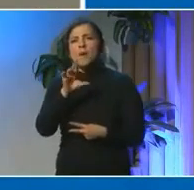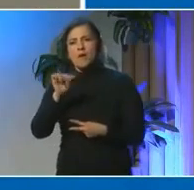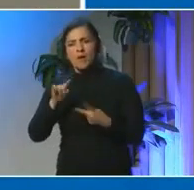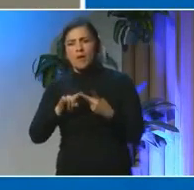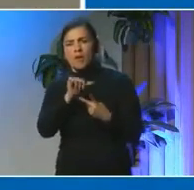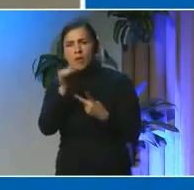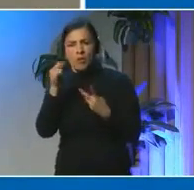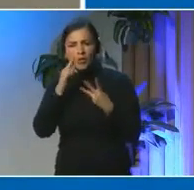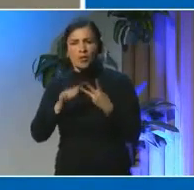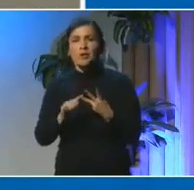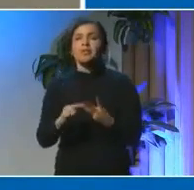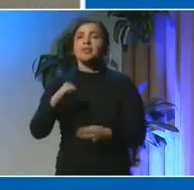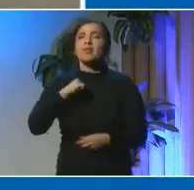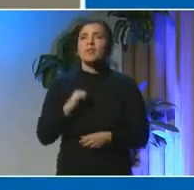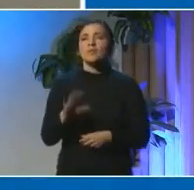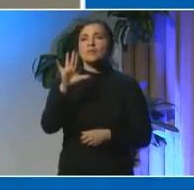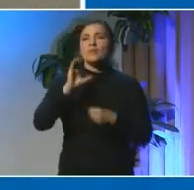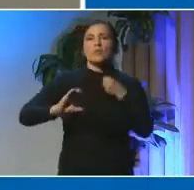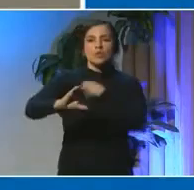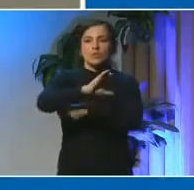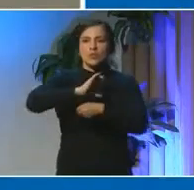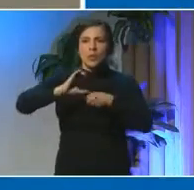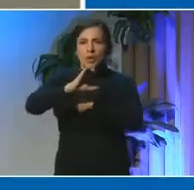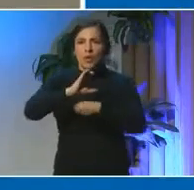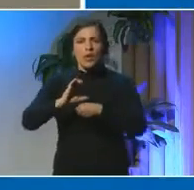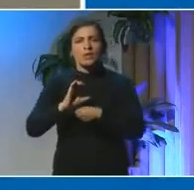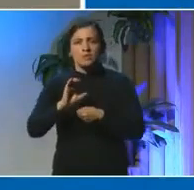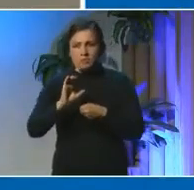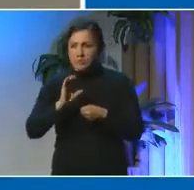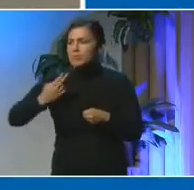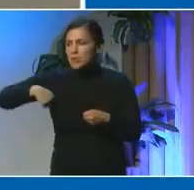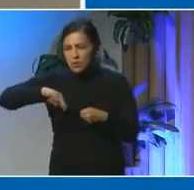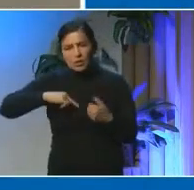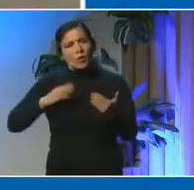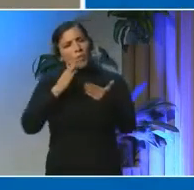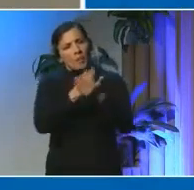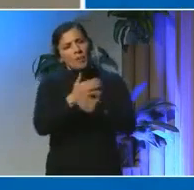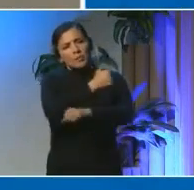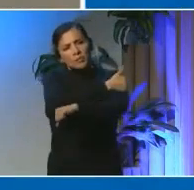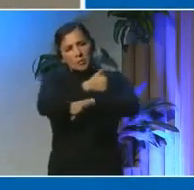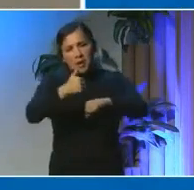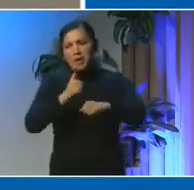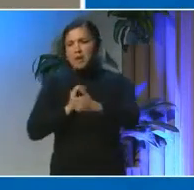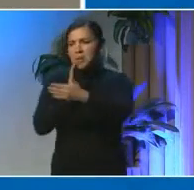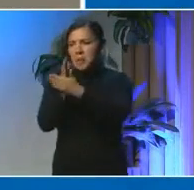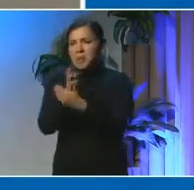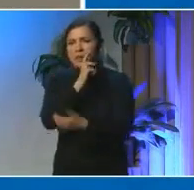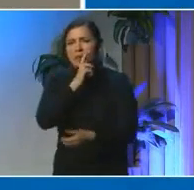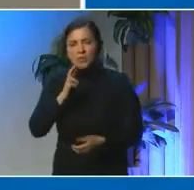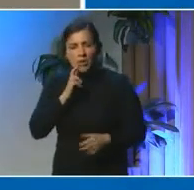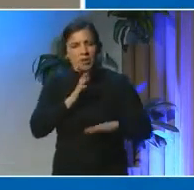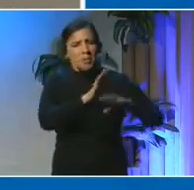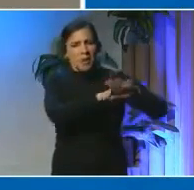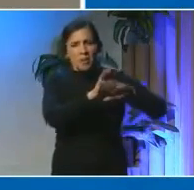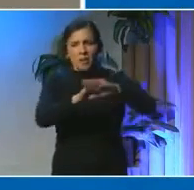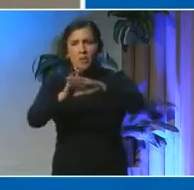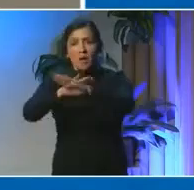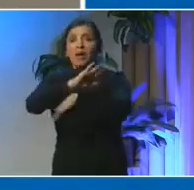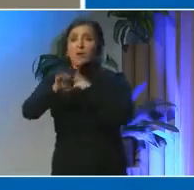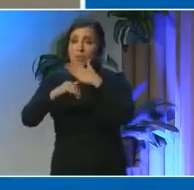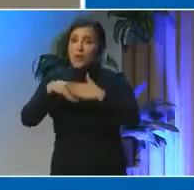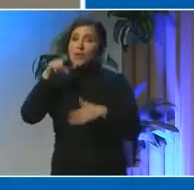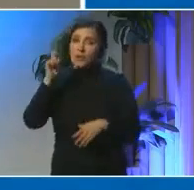y en cinco ciudades recogemos directamente en bares y restaurantes dice diciéndole al sector todos tenemos responsabilidad de Separar en la